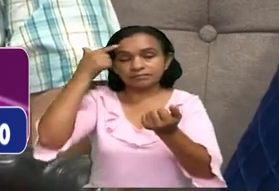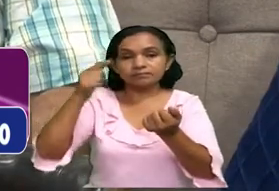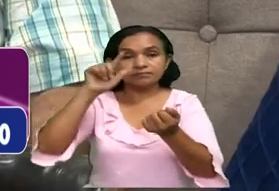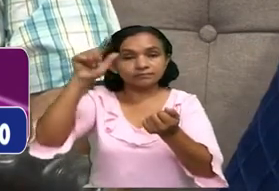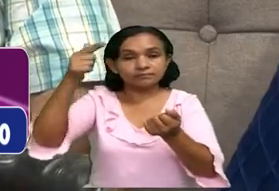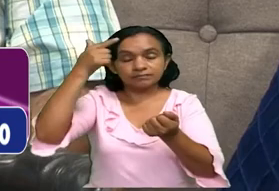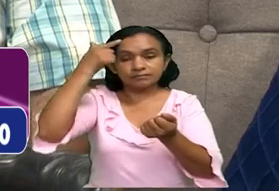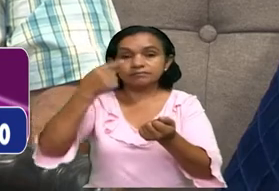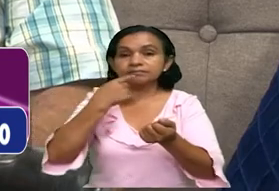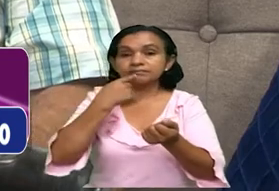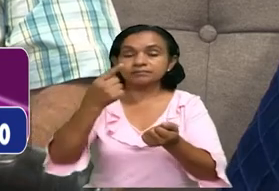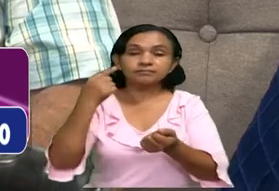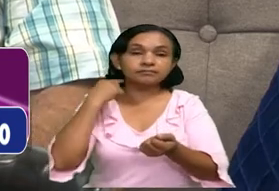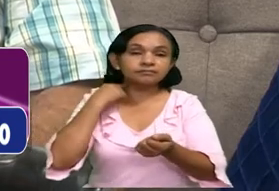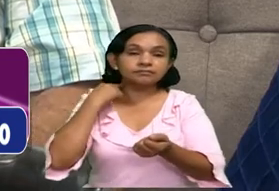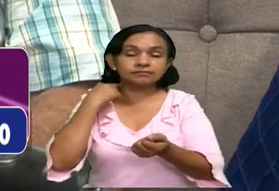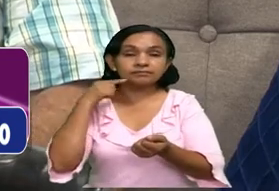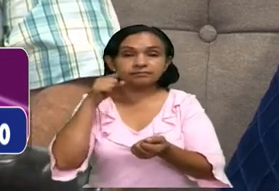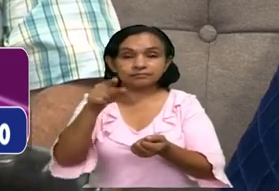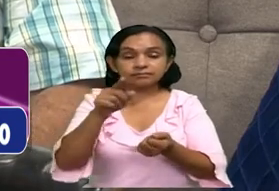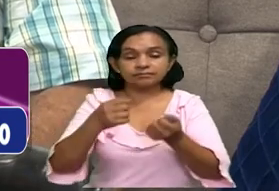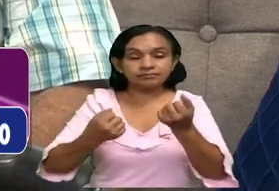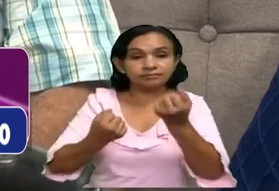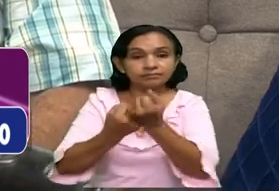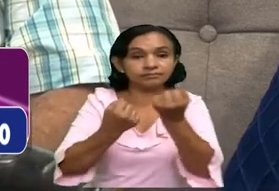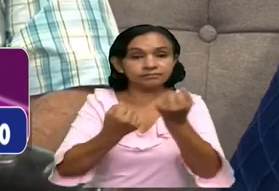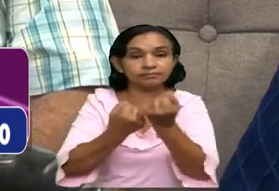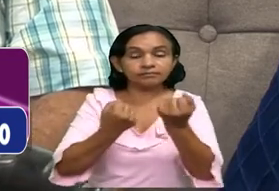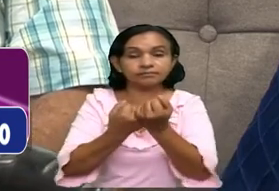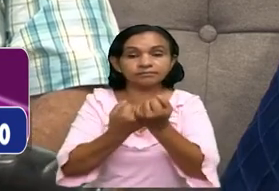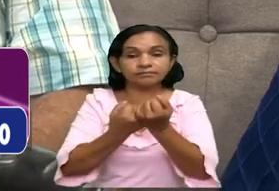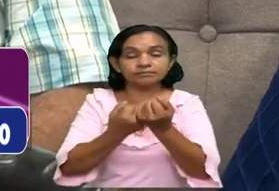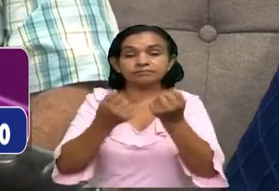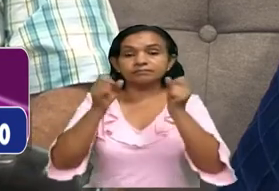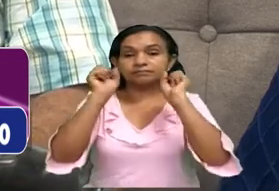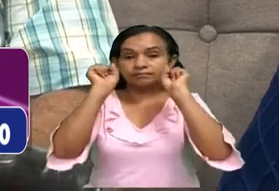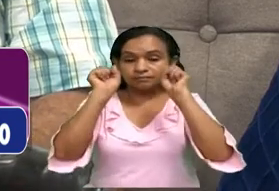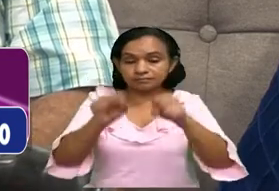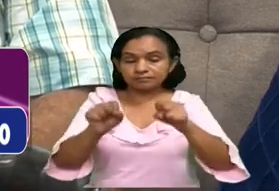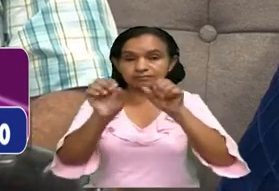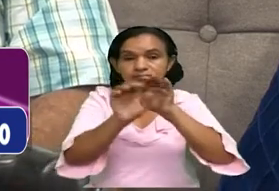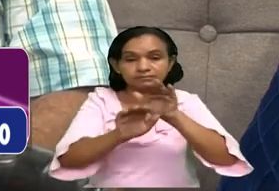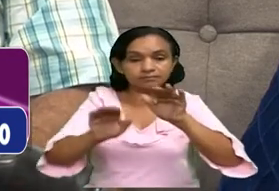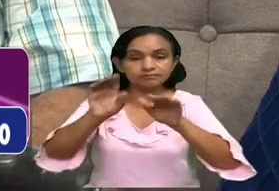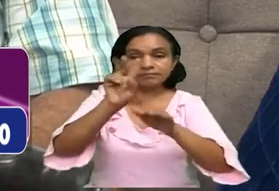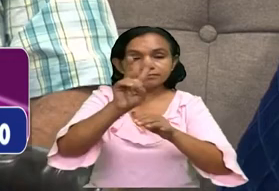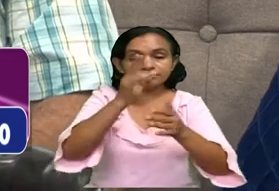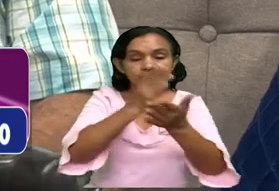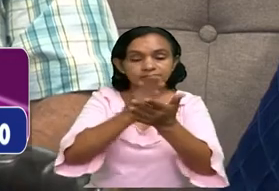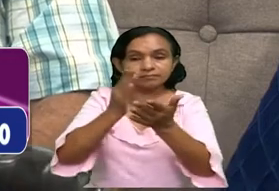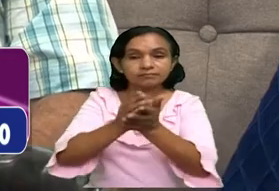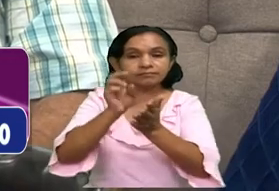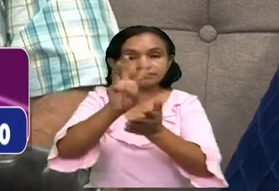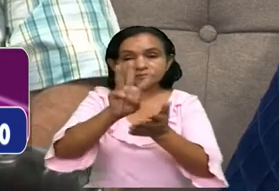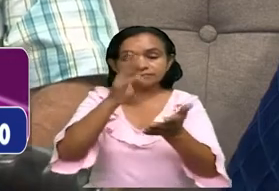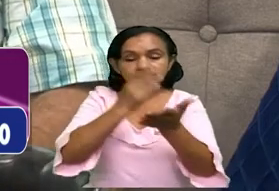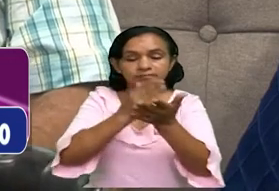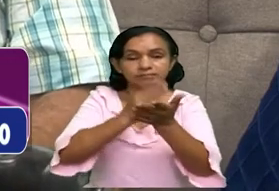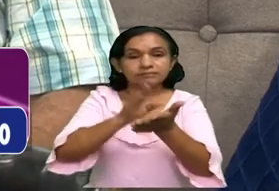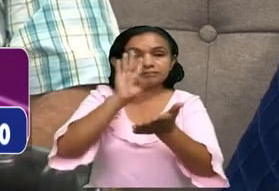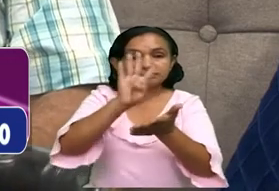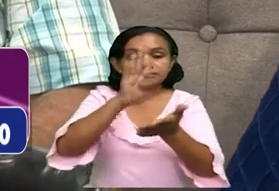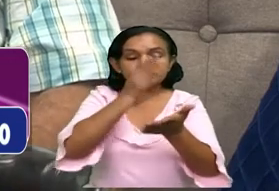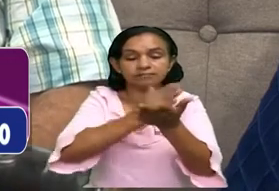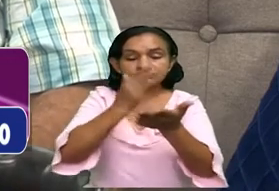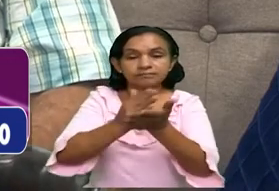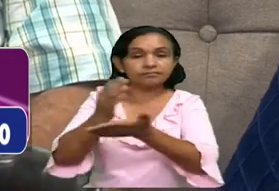dijimos siempre, okay, si tenemos respaldo, nosotros somos capaces de duplicar, triplicar o cuatriplicar la producción. ¿Tuvimos